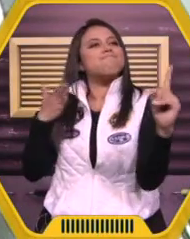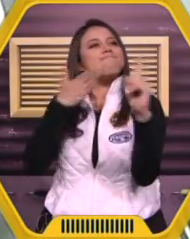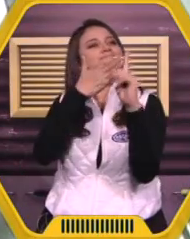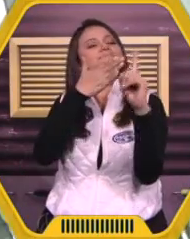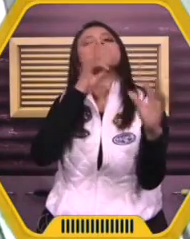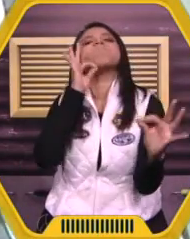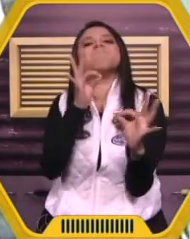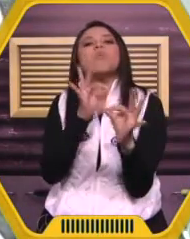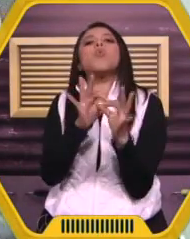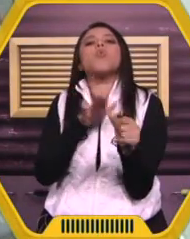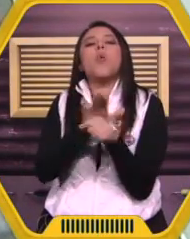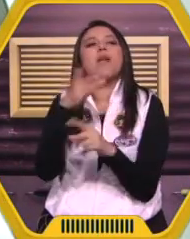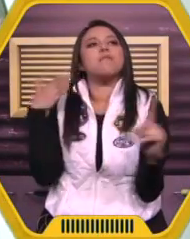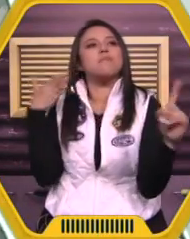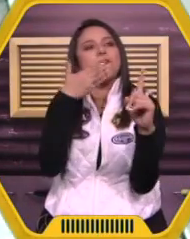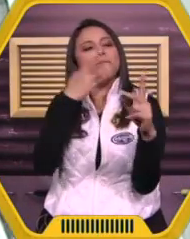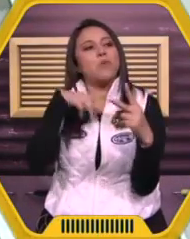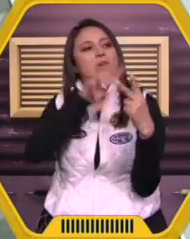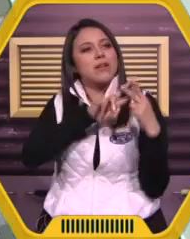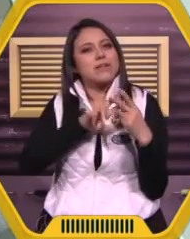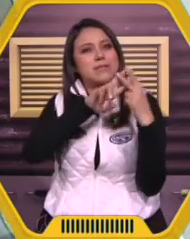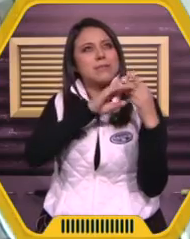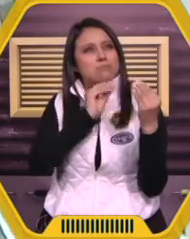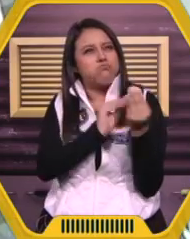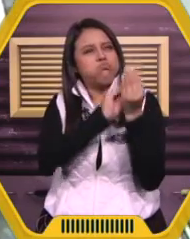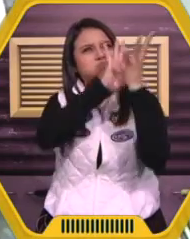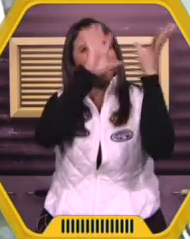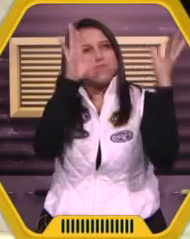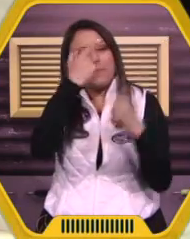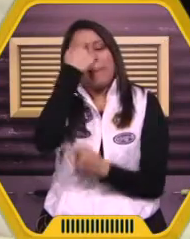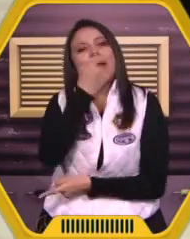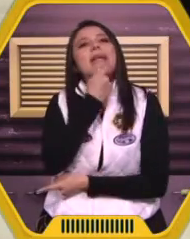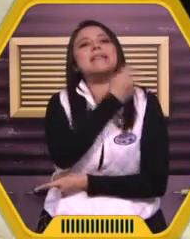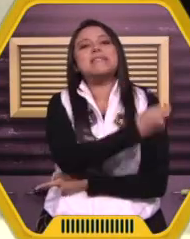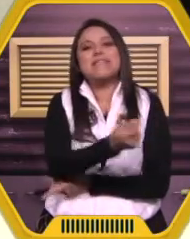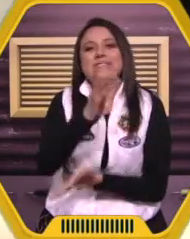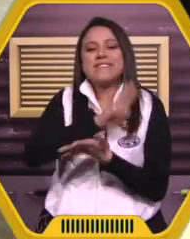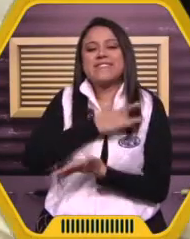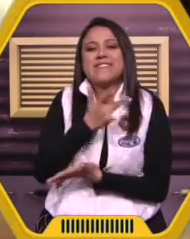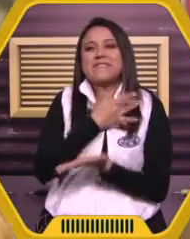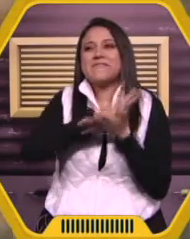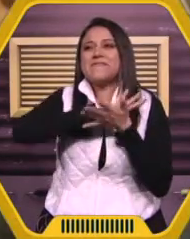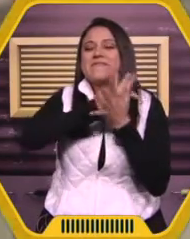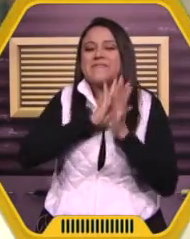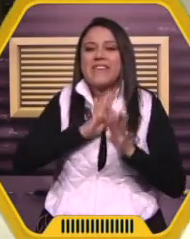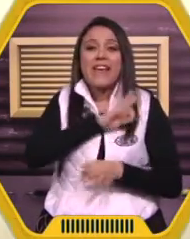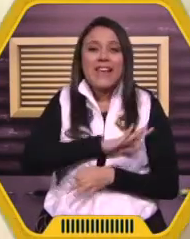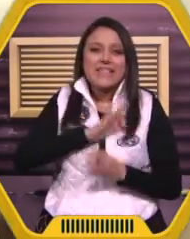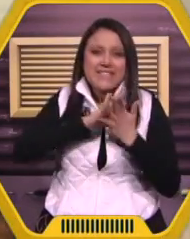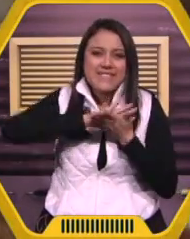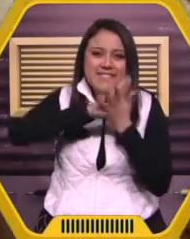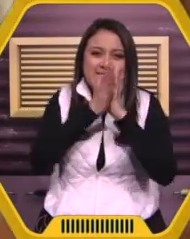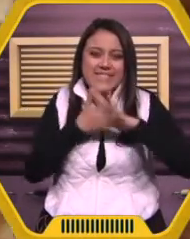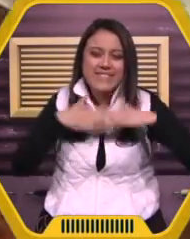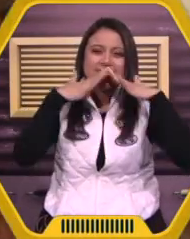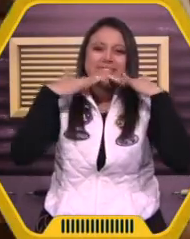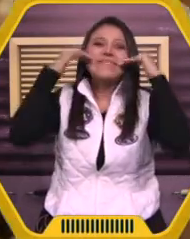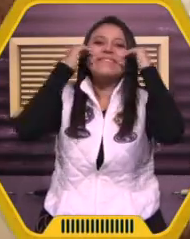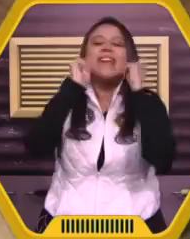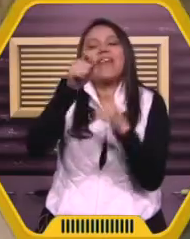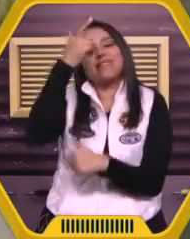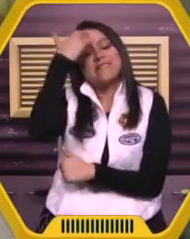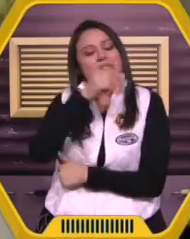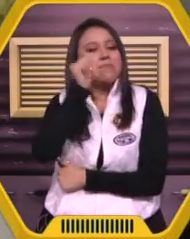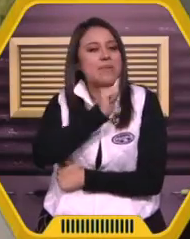nave del juguetón, que es tan importante para darle felicidad a tanto niño. Banquetes de Valle se caracteriza por la preparación de ricos platillos